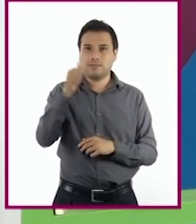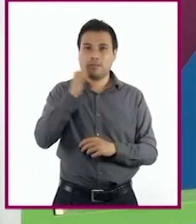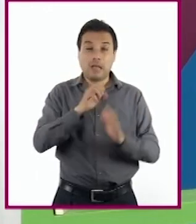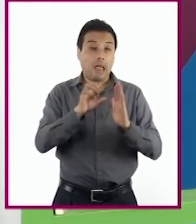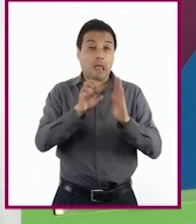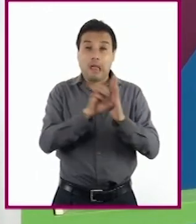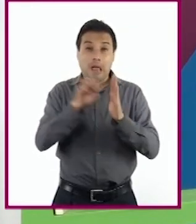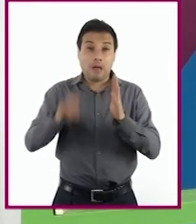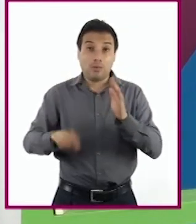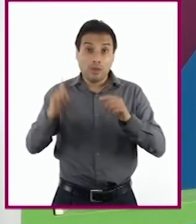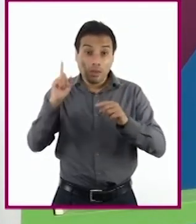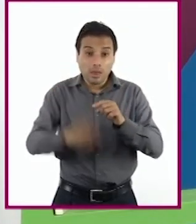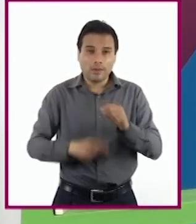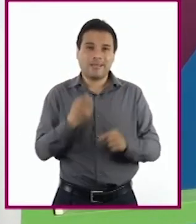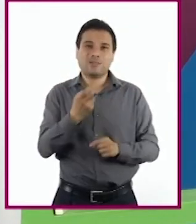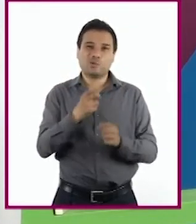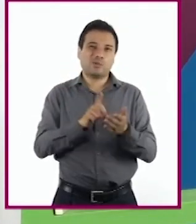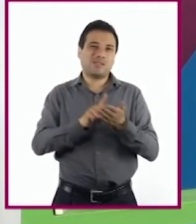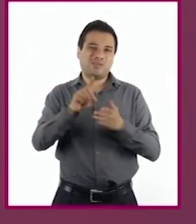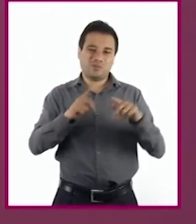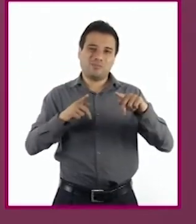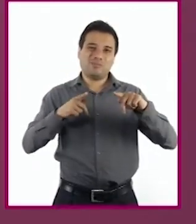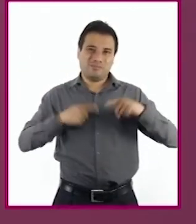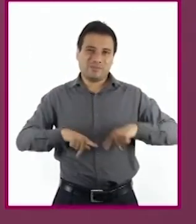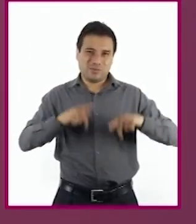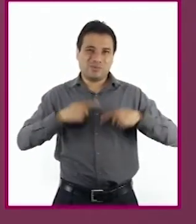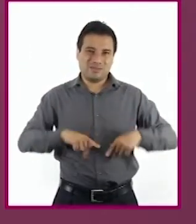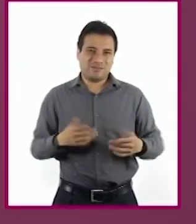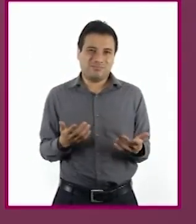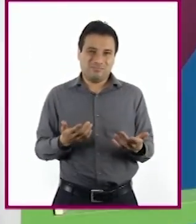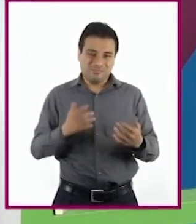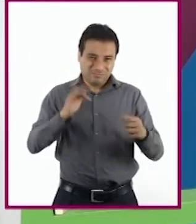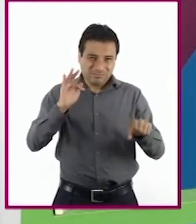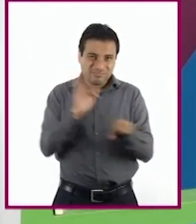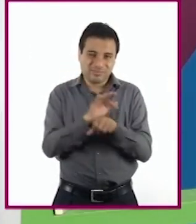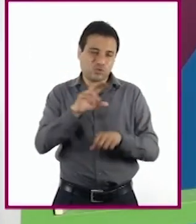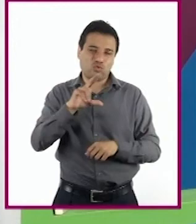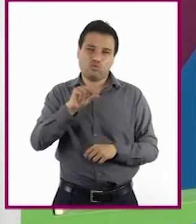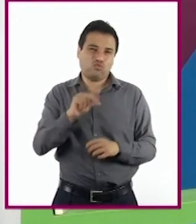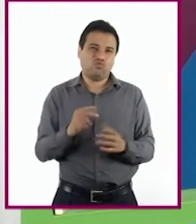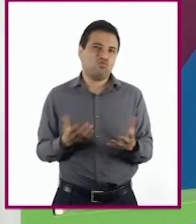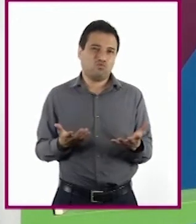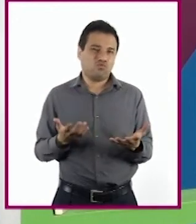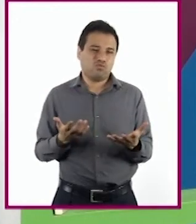estarían afectando los derechos de las personas, ya sean trabajadores o